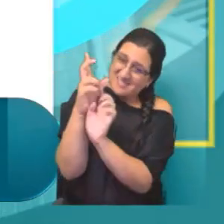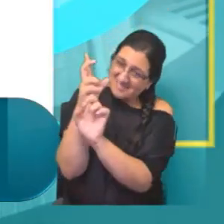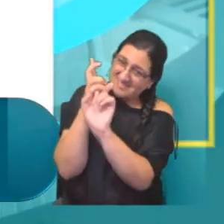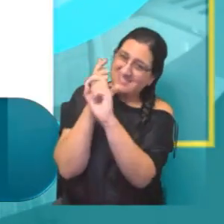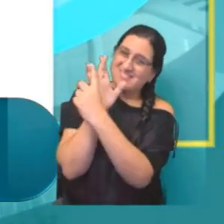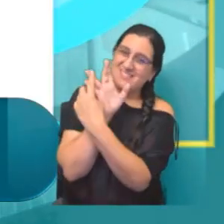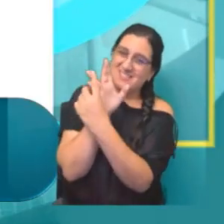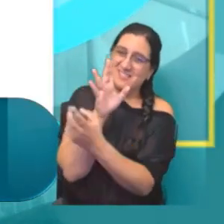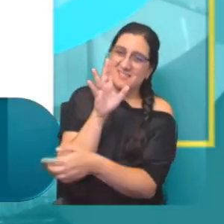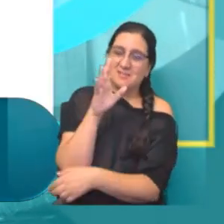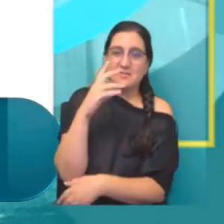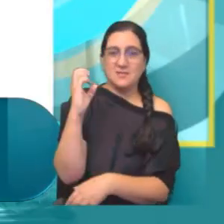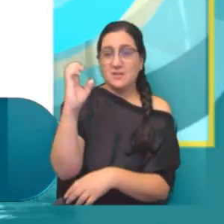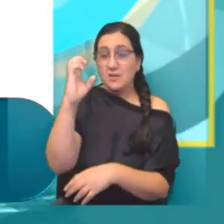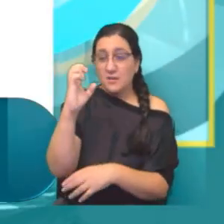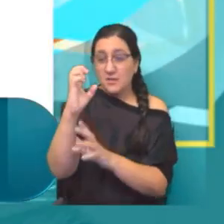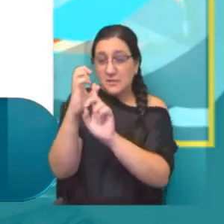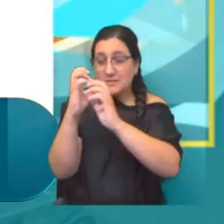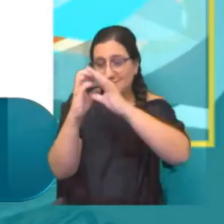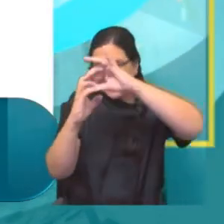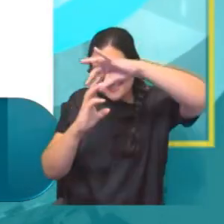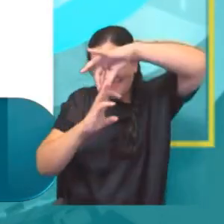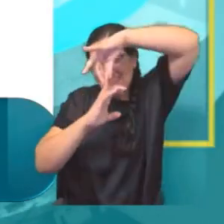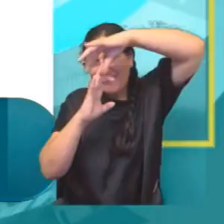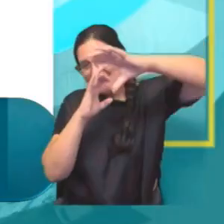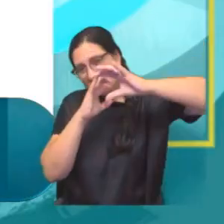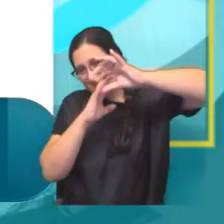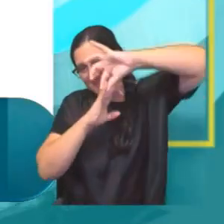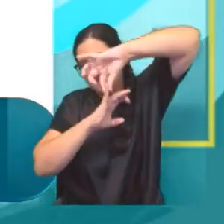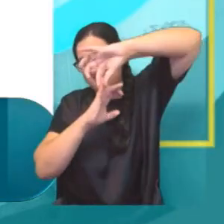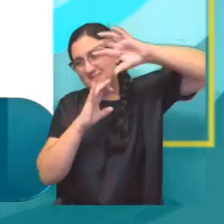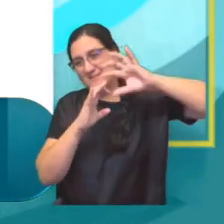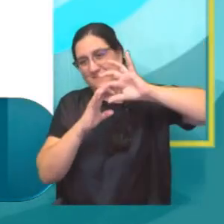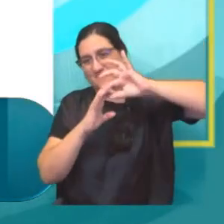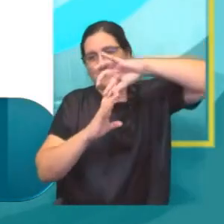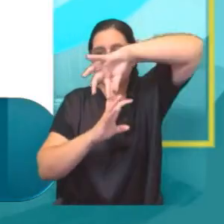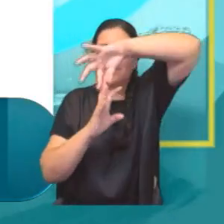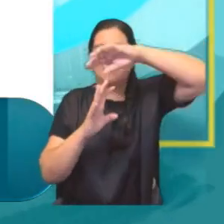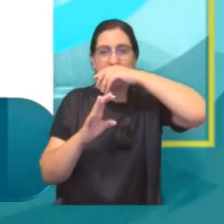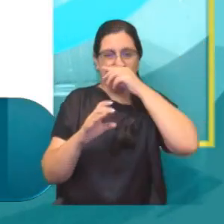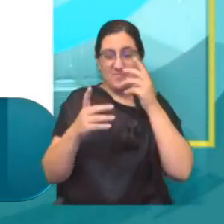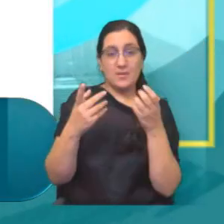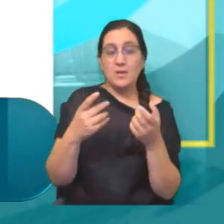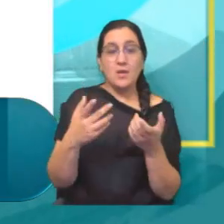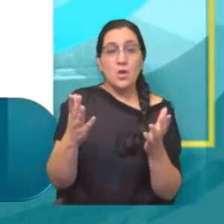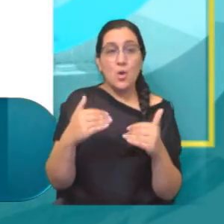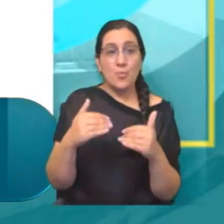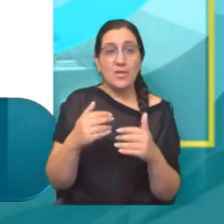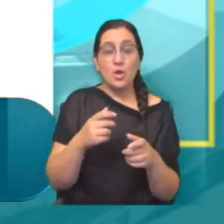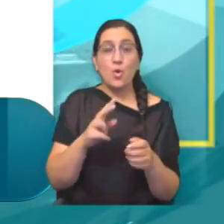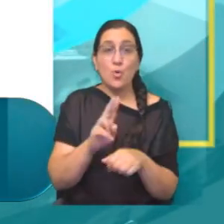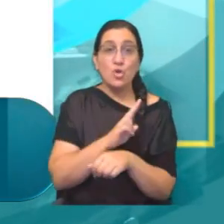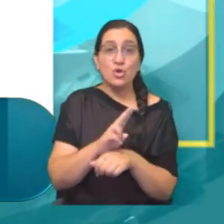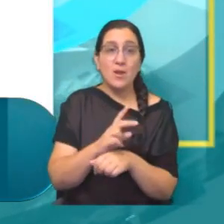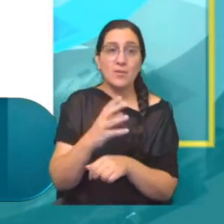pérdida de fuerza, con pérdida de movilidad progresiva. La persona empieza a perder fuerza, movilidad, empieza a perder la posición de la mano también, porque el dedo